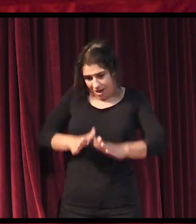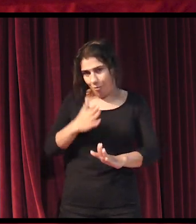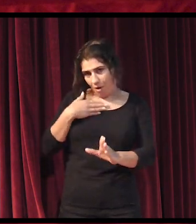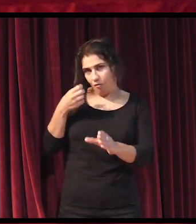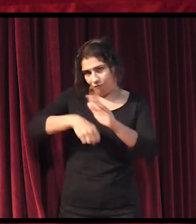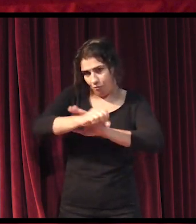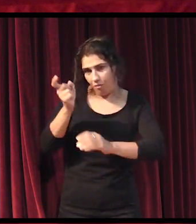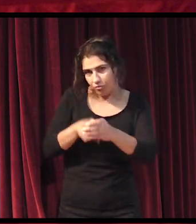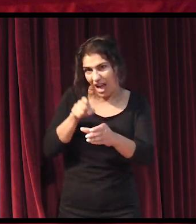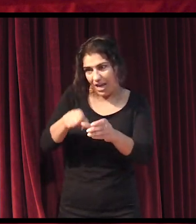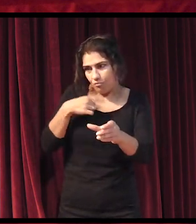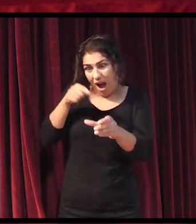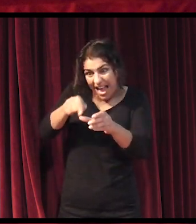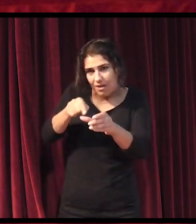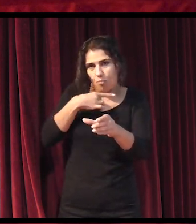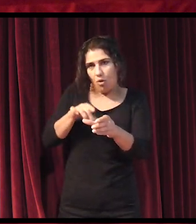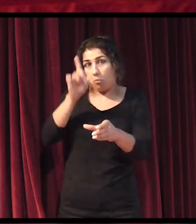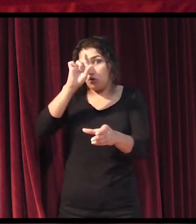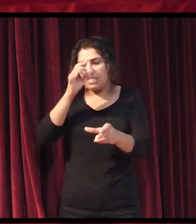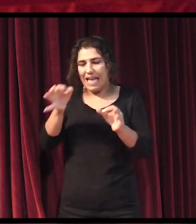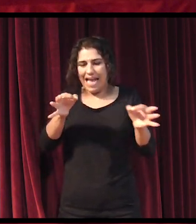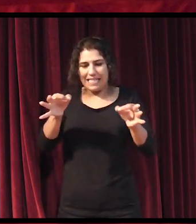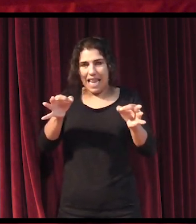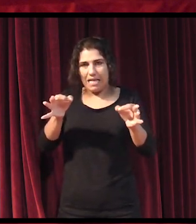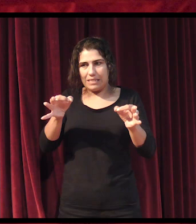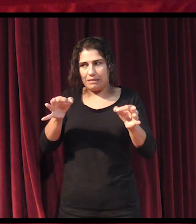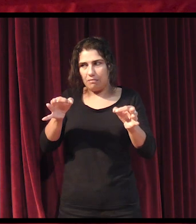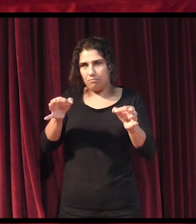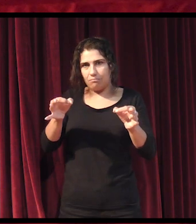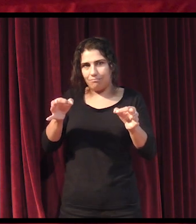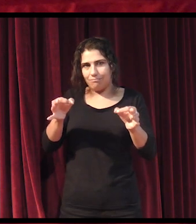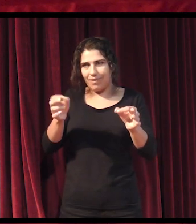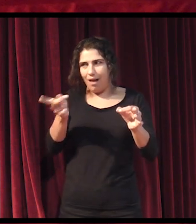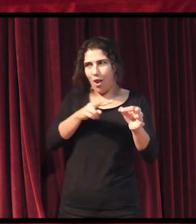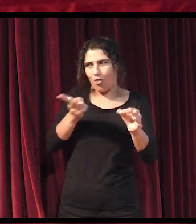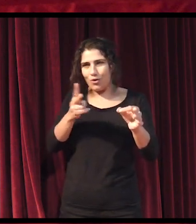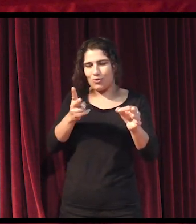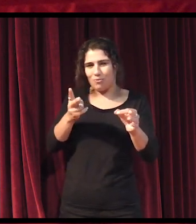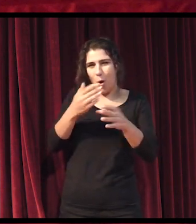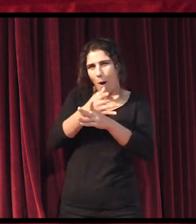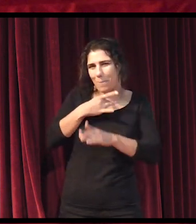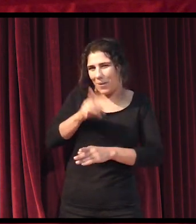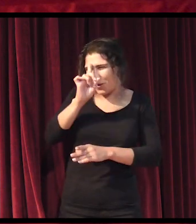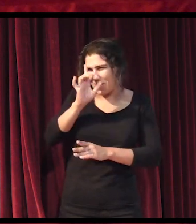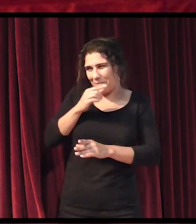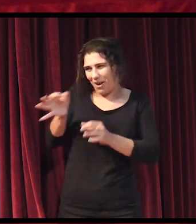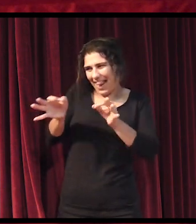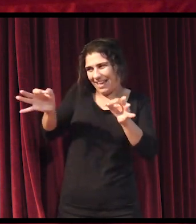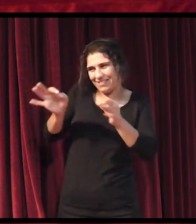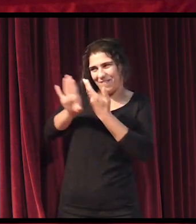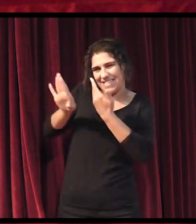porque por lo menos, bueno, no sé si podemos jugar entre islas, eso tampoco tengo ni idea, yo ya lo pido, ¿vale? Pero si existiera la